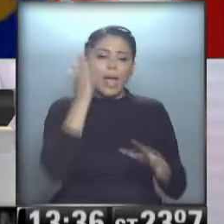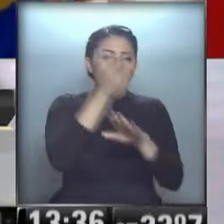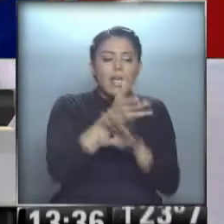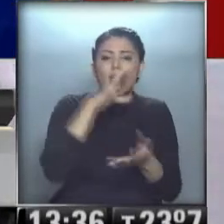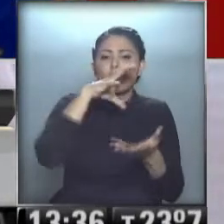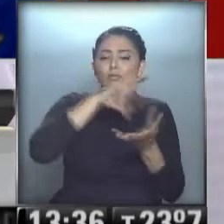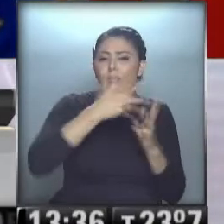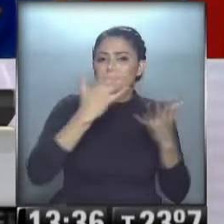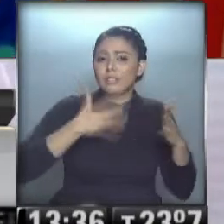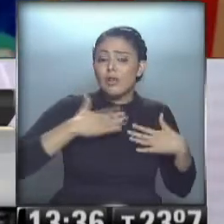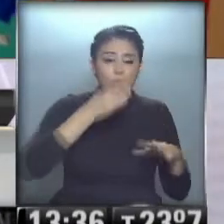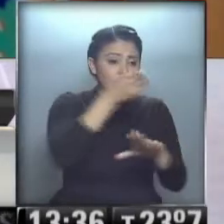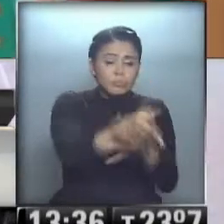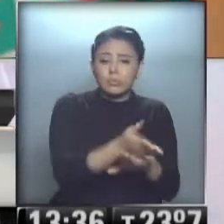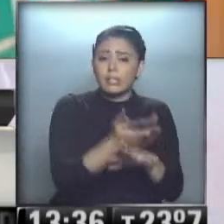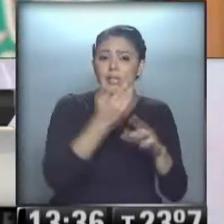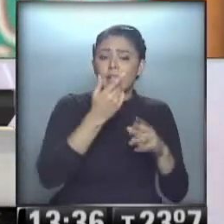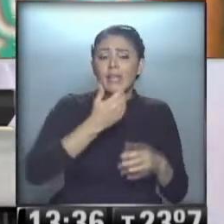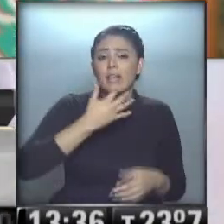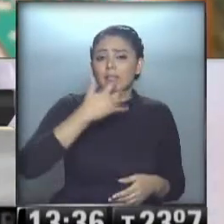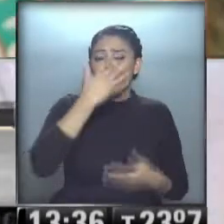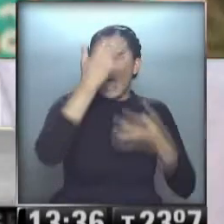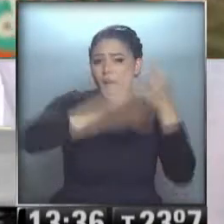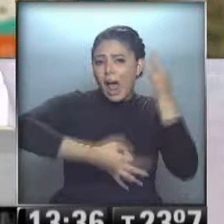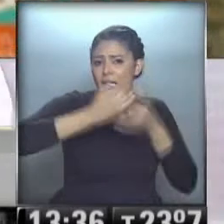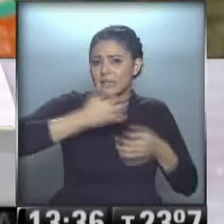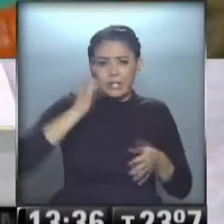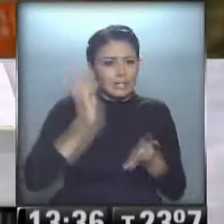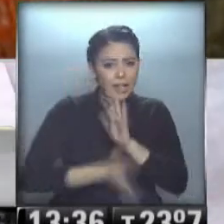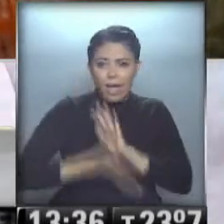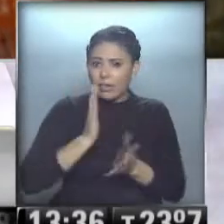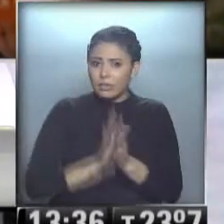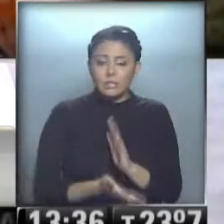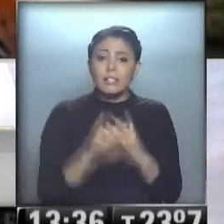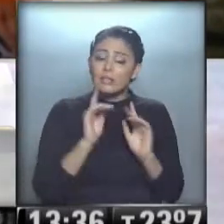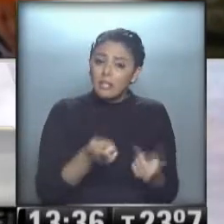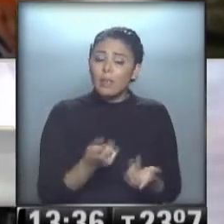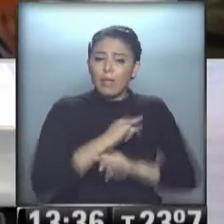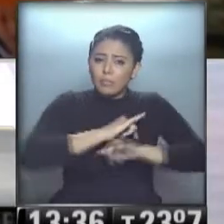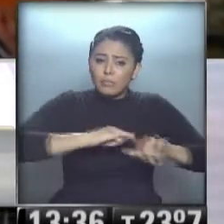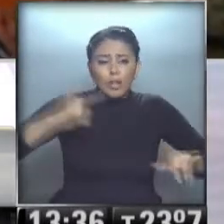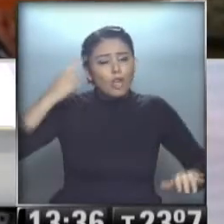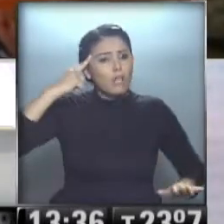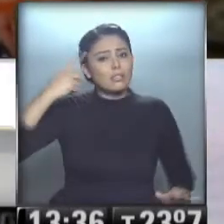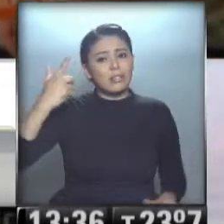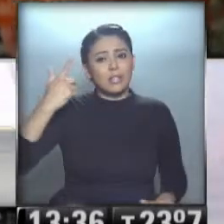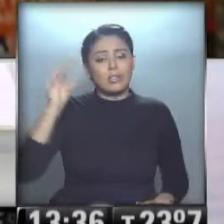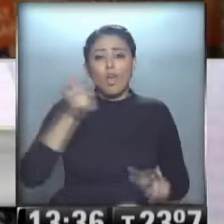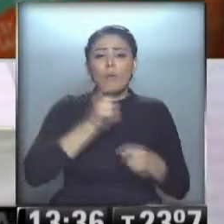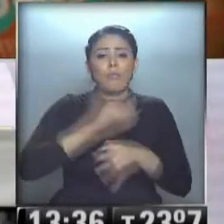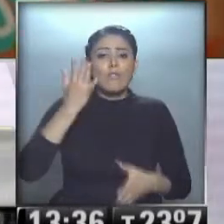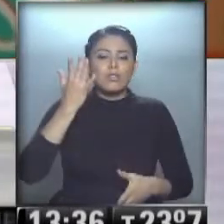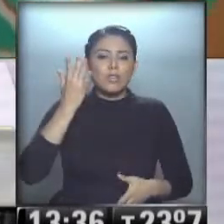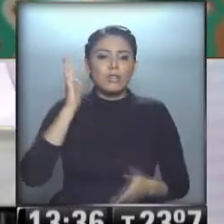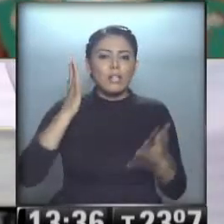sistema de salud hacerse un análisis absolutamente gratuito que concientice también a los profesionales de la